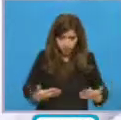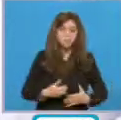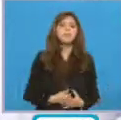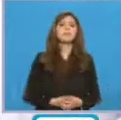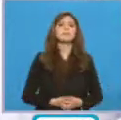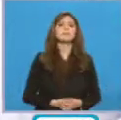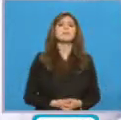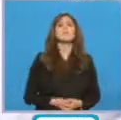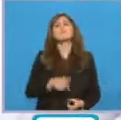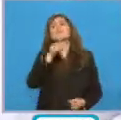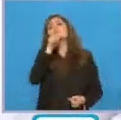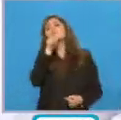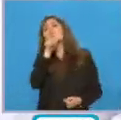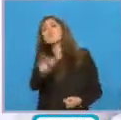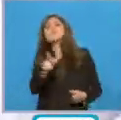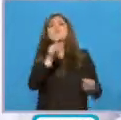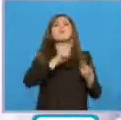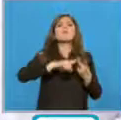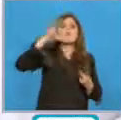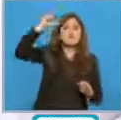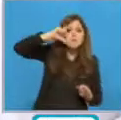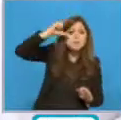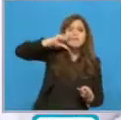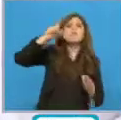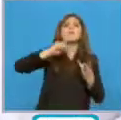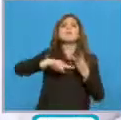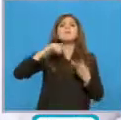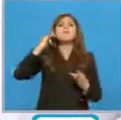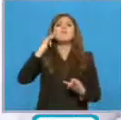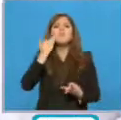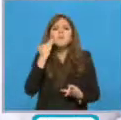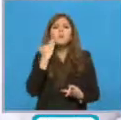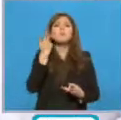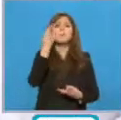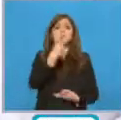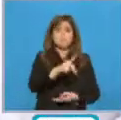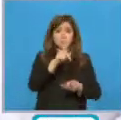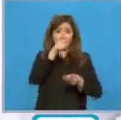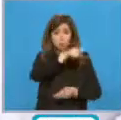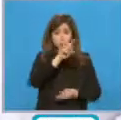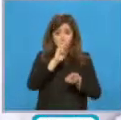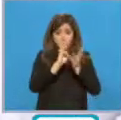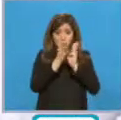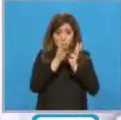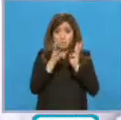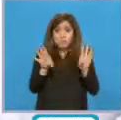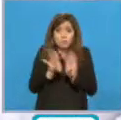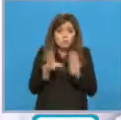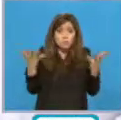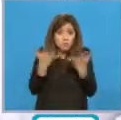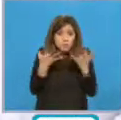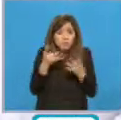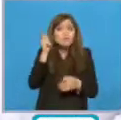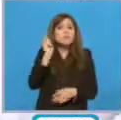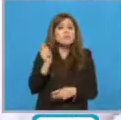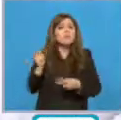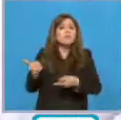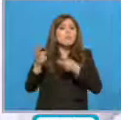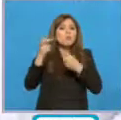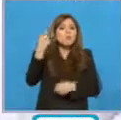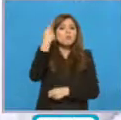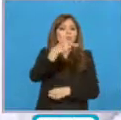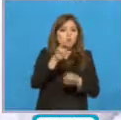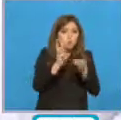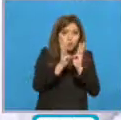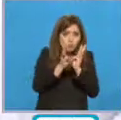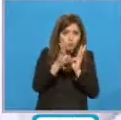Twitter, Instagram, Facebook. ¿Y cómo podemos hacer con WhatsApp? Porque ahora también han sido muy sonados los robos de identidad, incluso